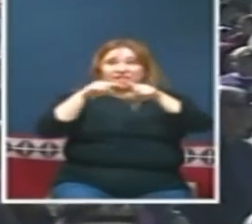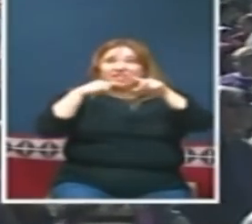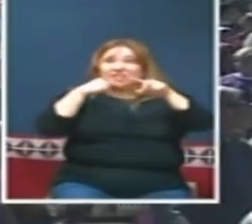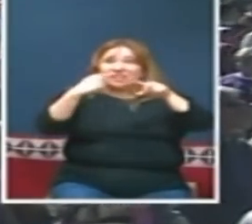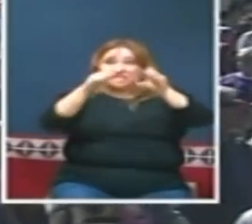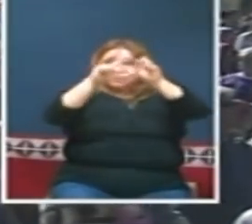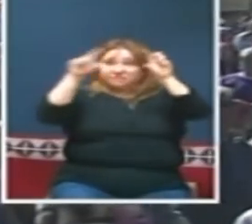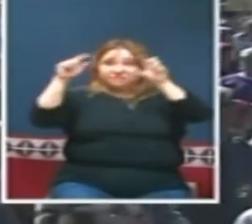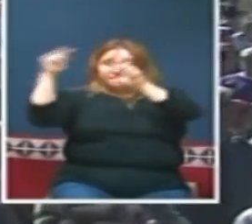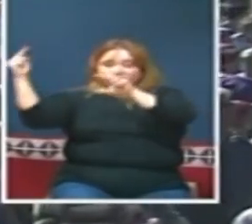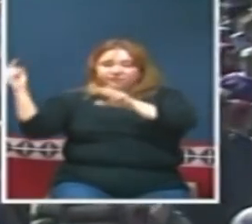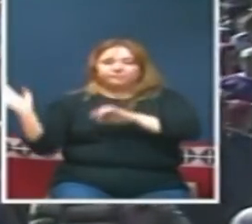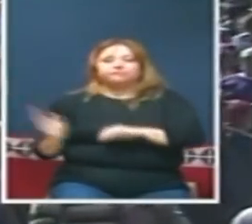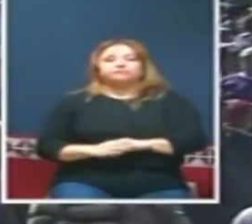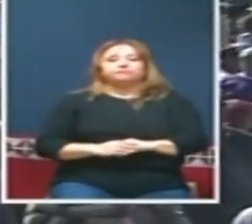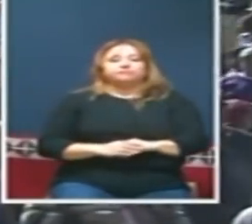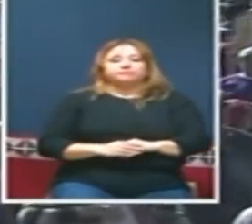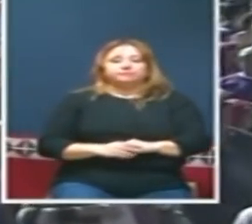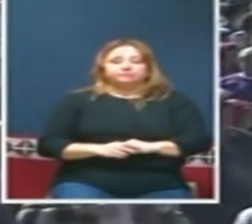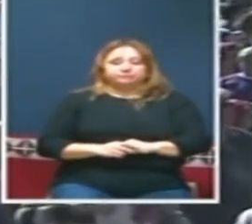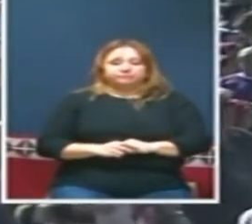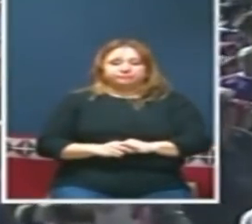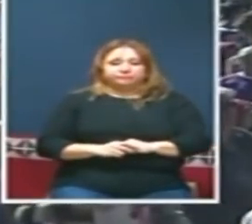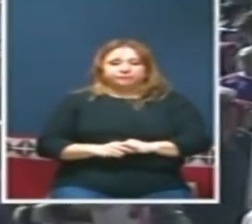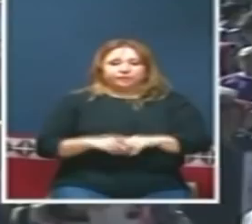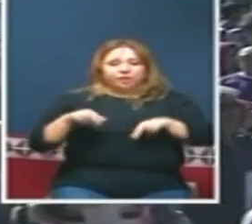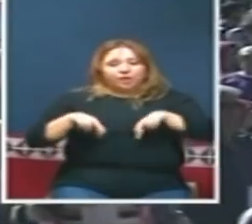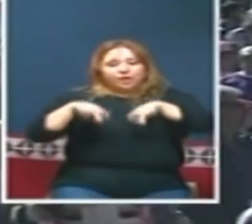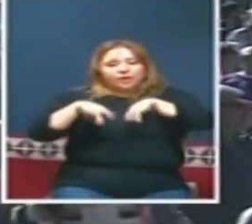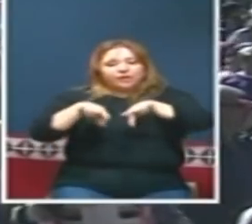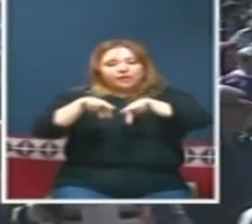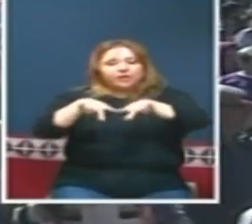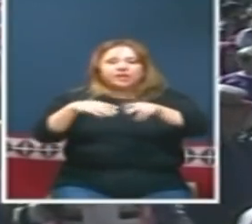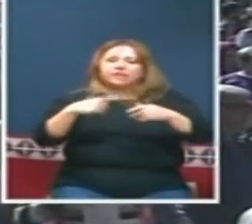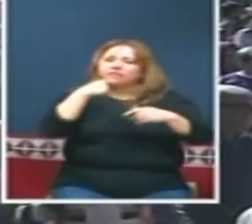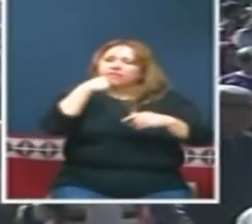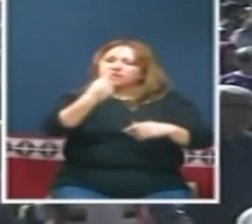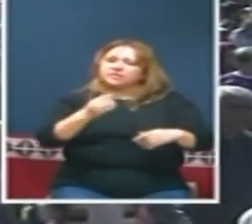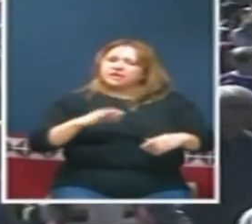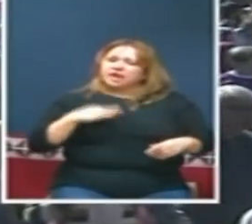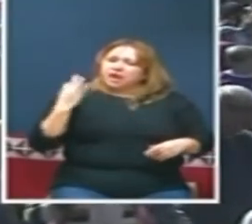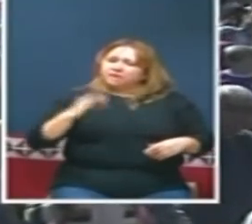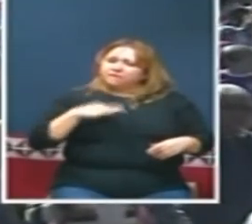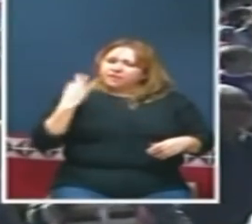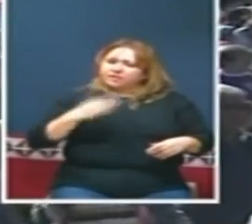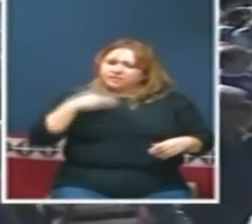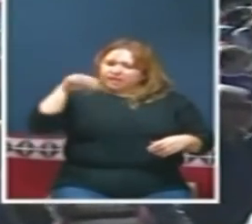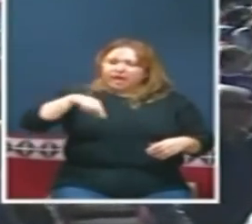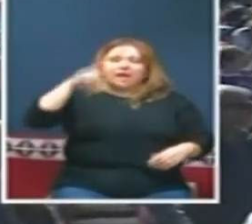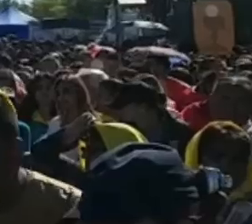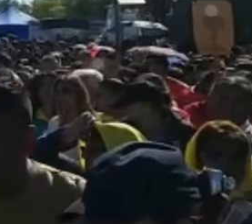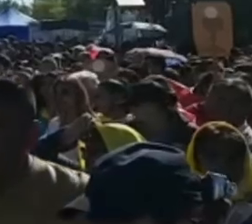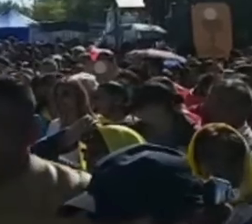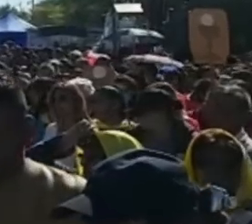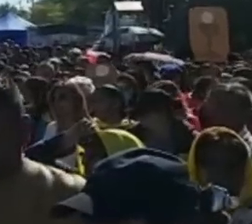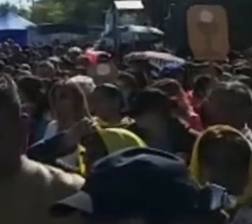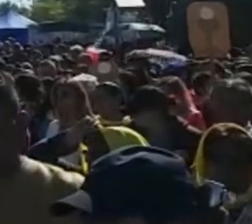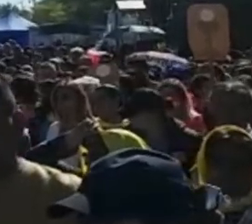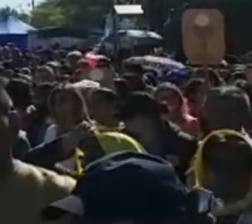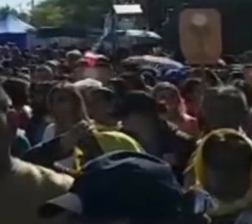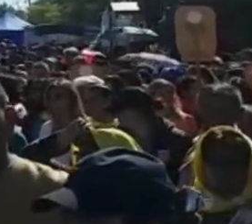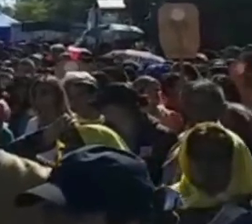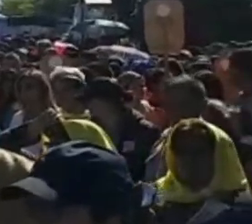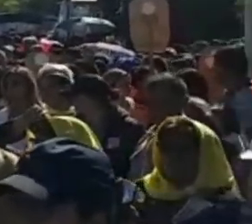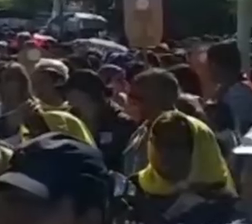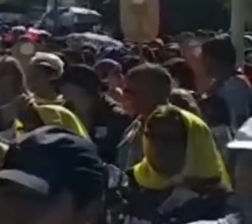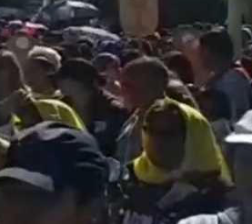que supieron caminar nuestra tierra, caminar y dar la vida aquí en La Rioja. Ellos